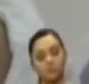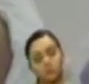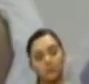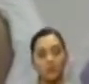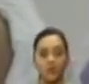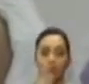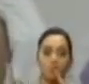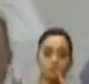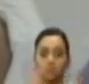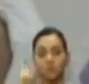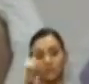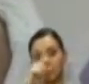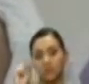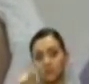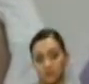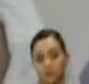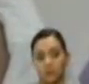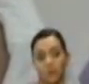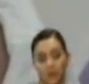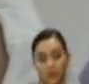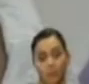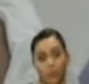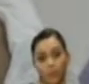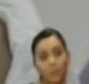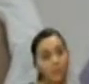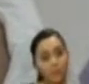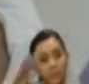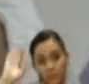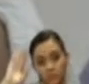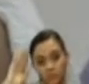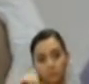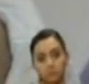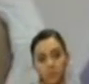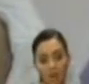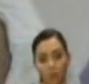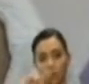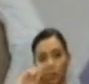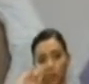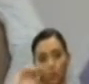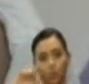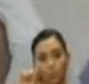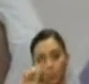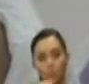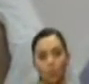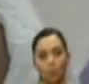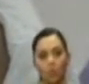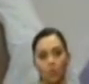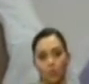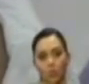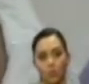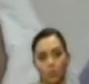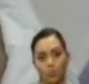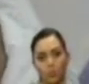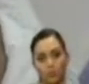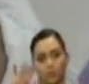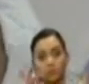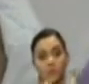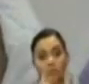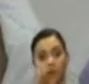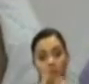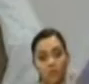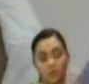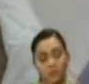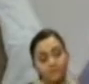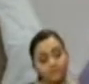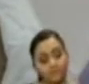causado más problemas en este segundo trimestre fueron todas estas manifestaciones y los rumores, ¿no? Que en abril, insisto, produjeron 600